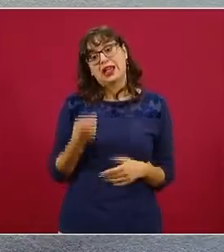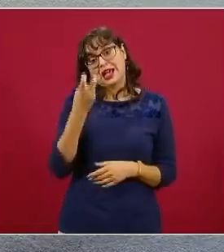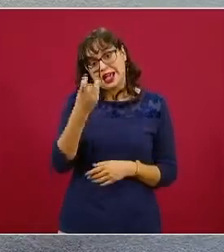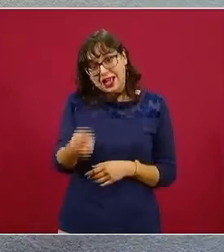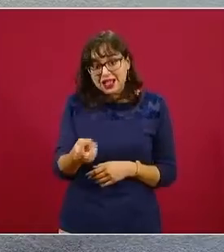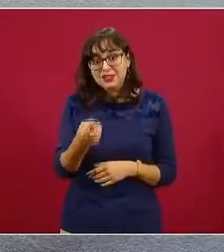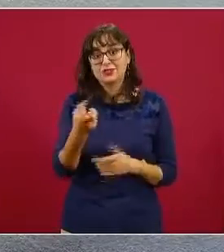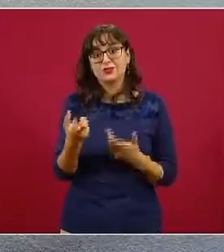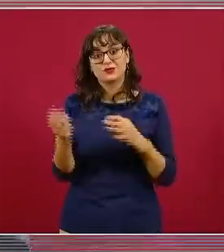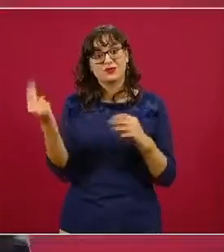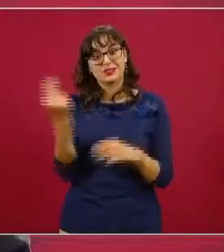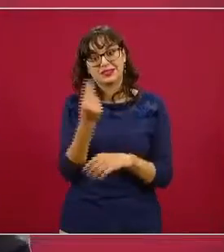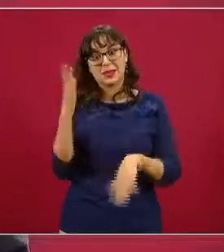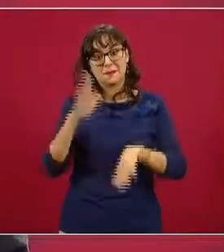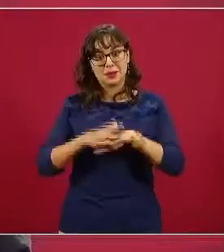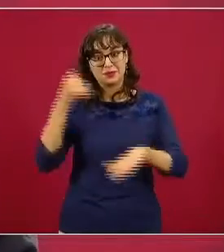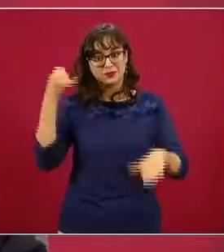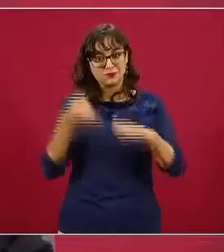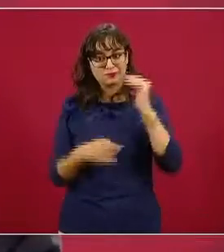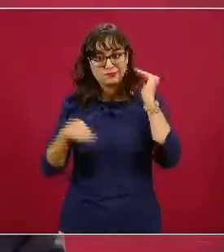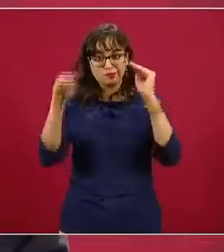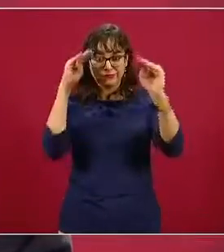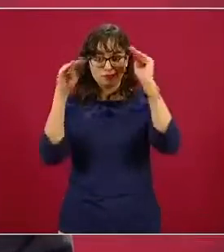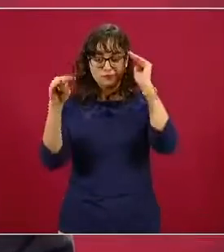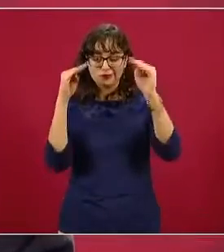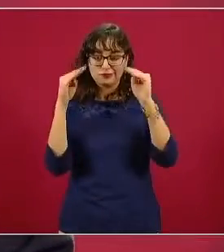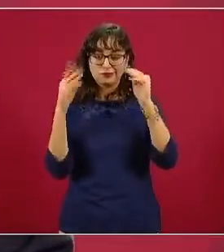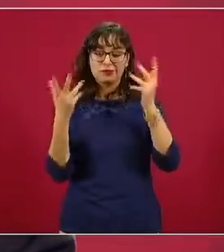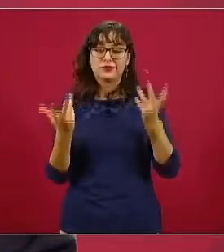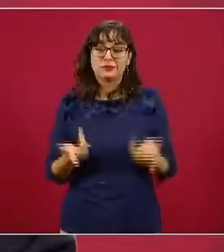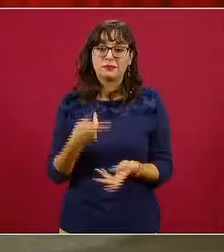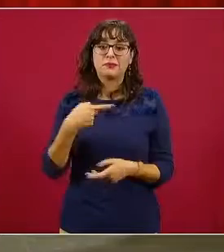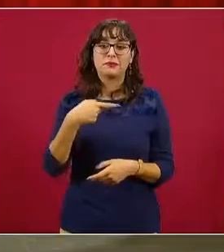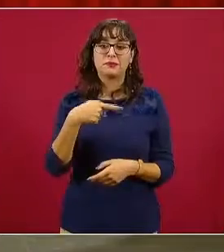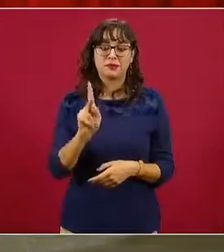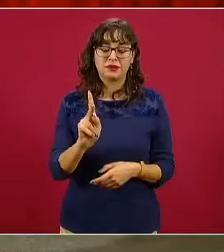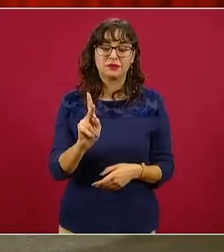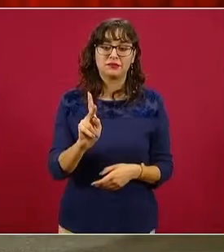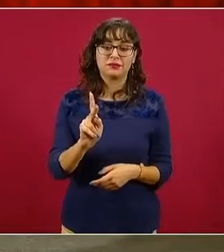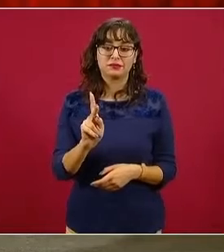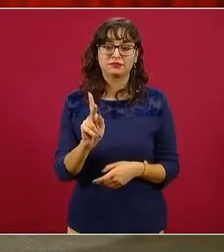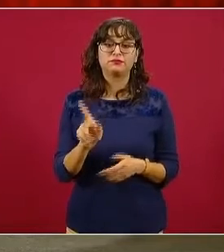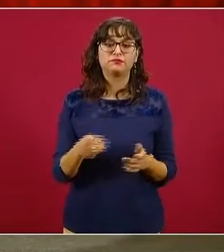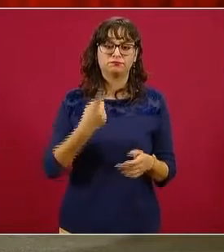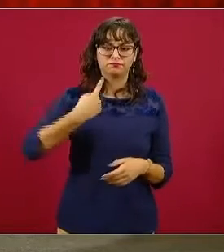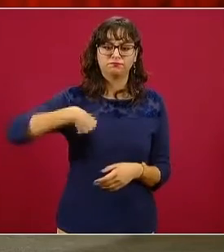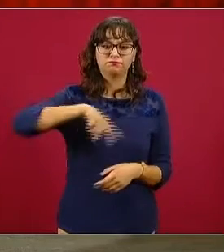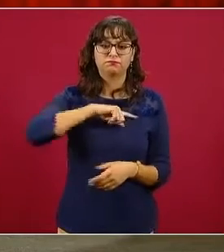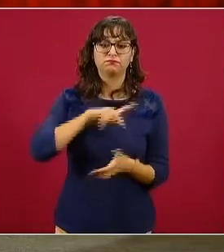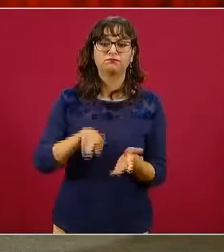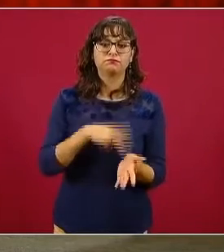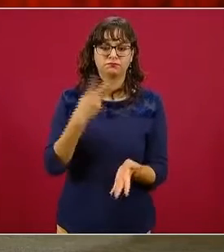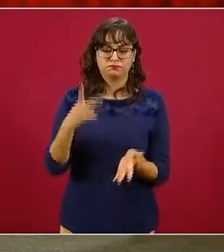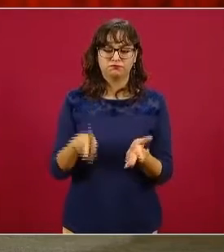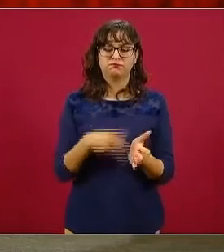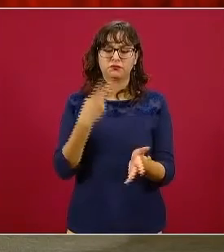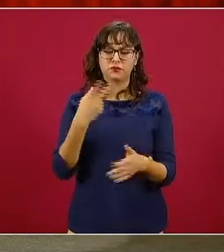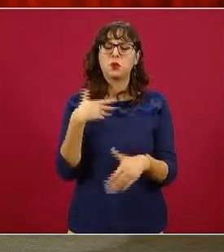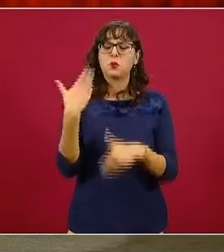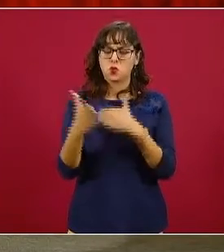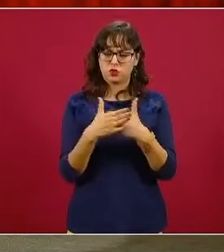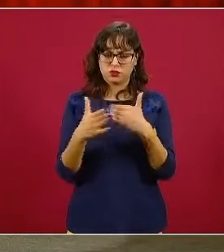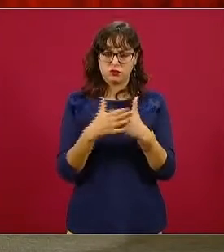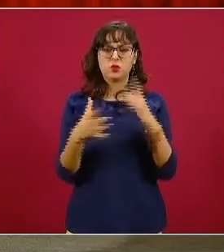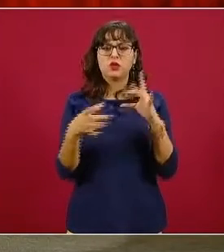una reflexión más amplia. Ya no nos da tiempo, nos queda medio minuto, pero lo hemos comentado en otras ocasiones, lo volveremos a